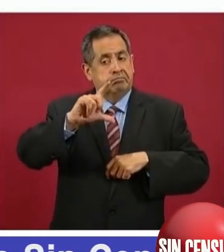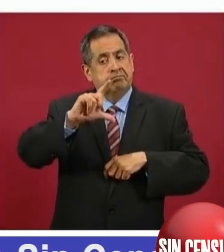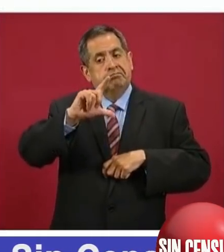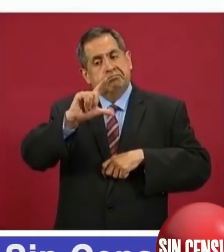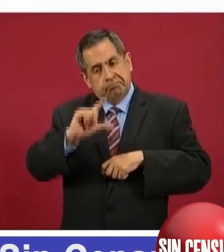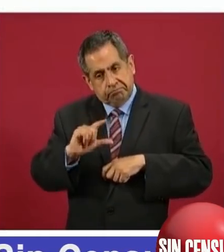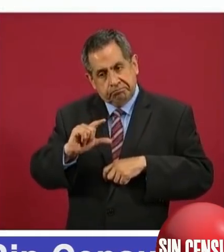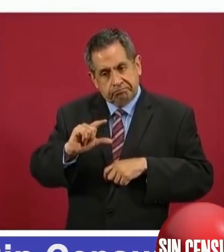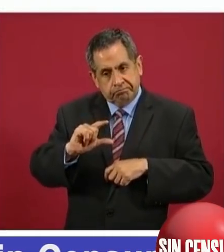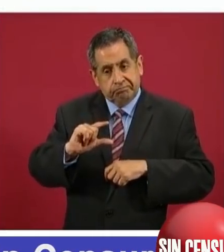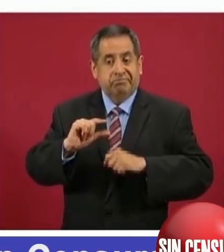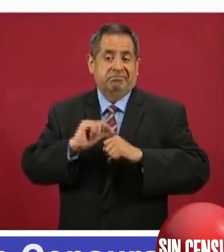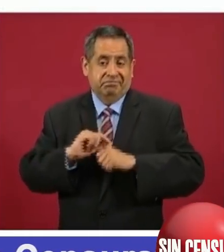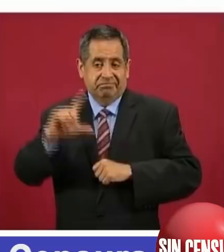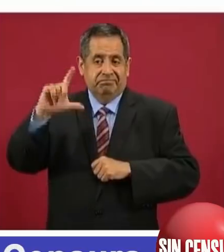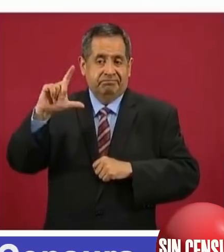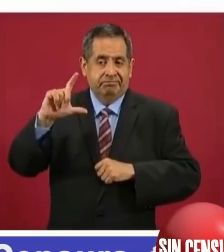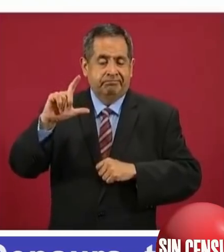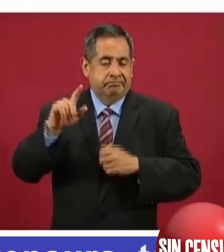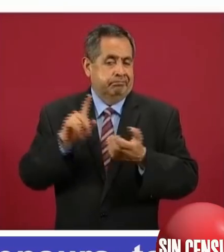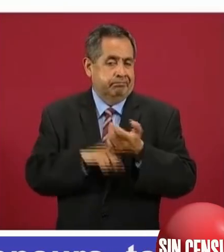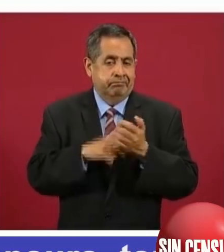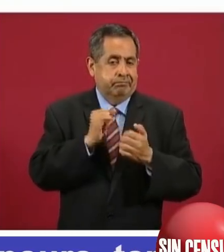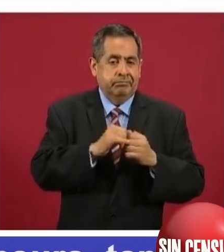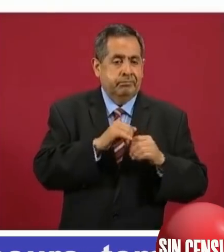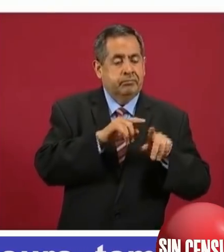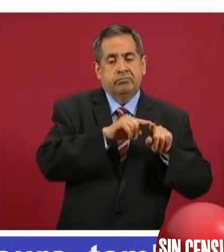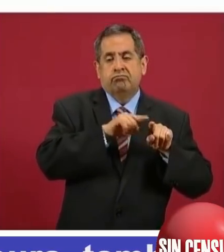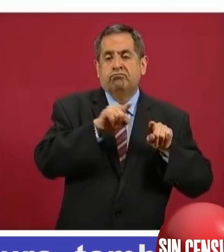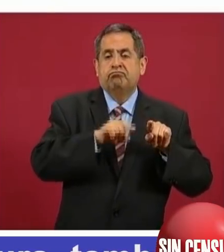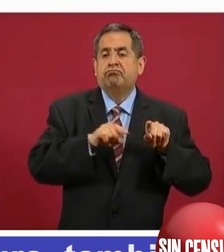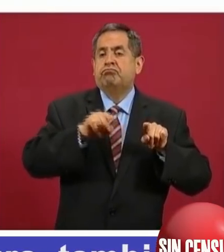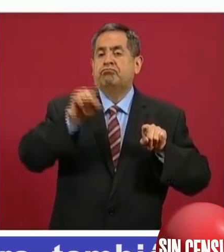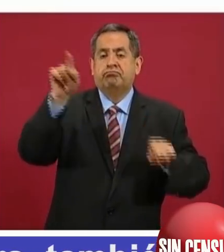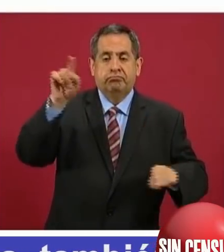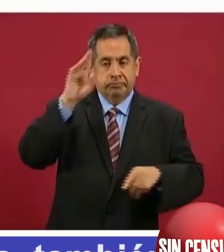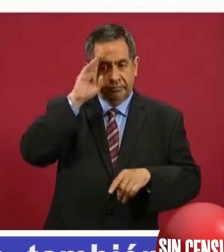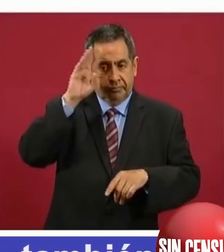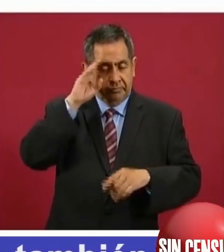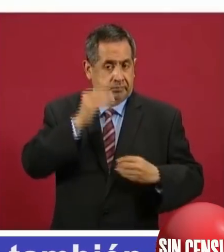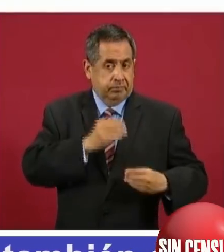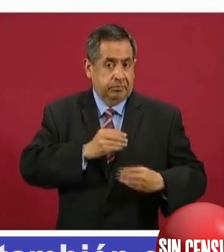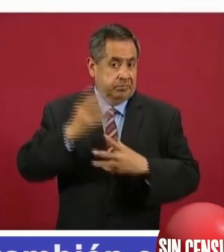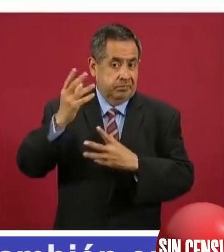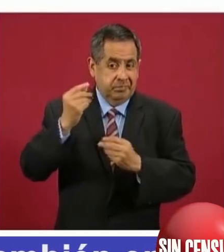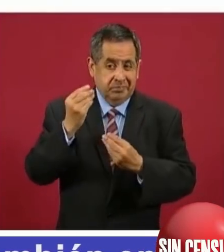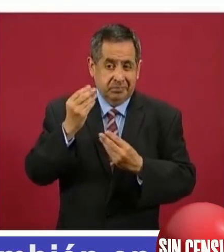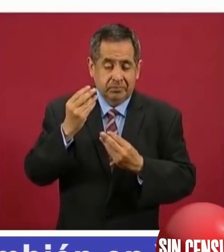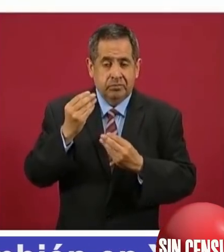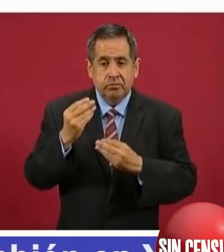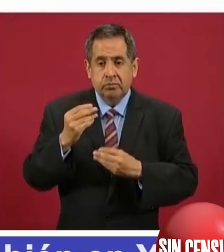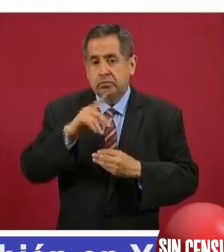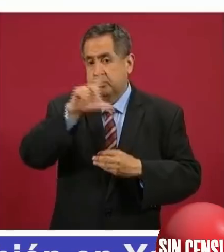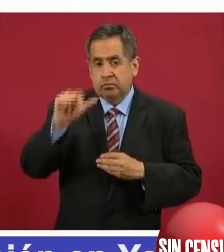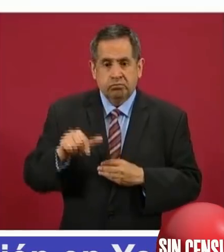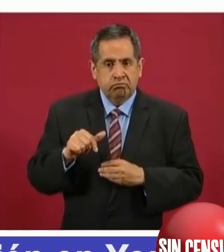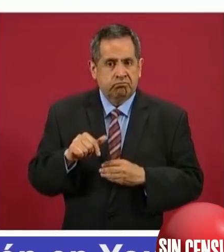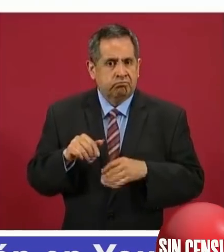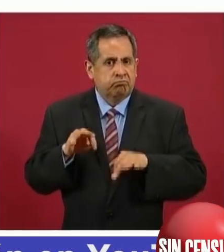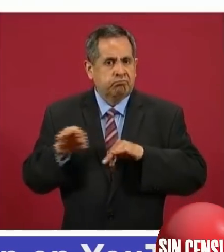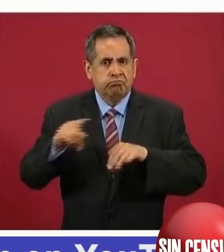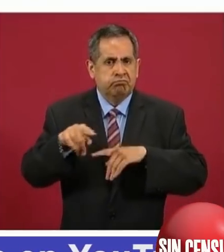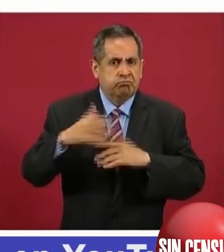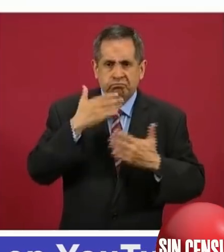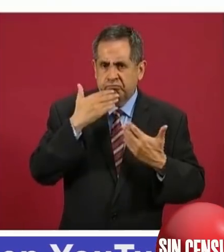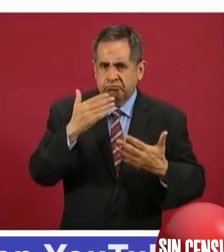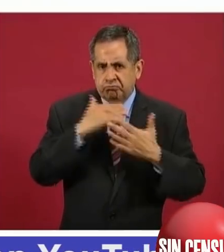periodo de estabilización o meseta, después un incremento muy grande y una respuesta muy